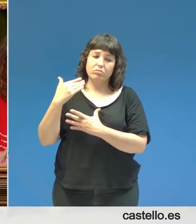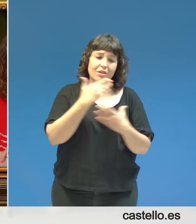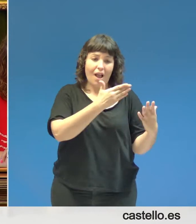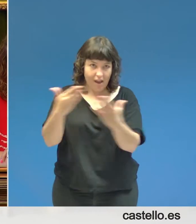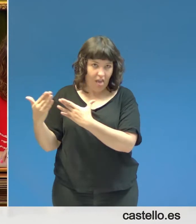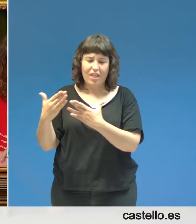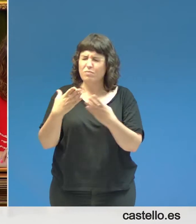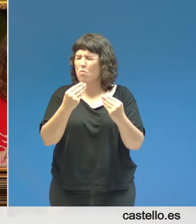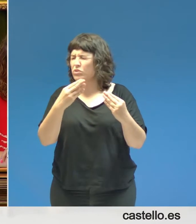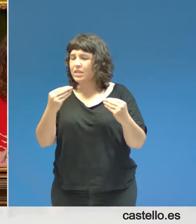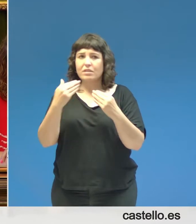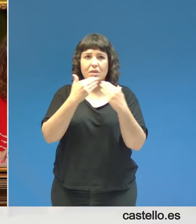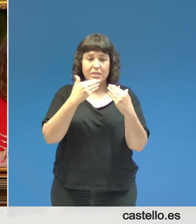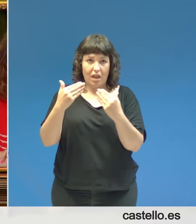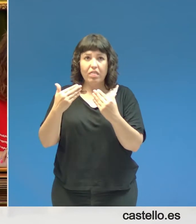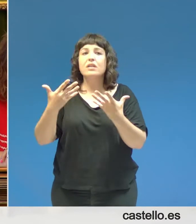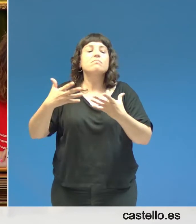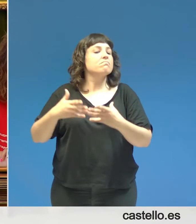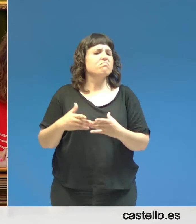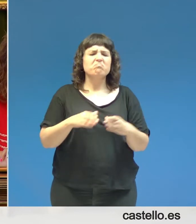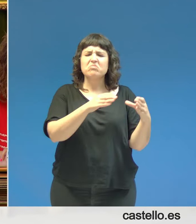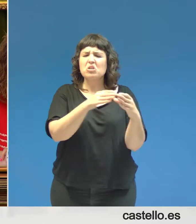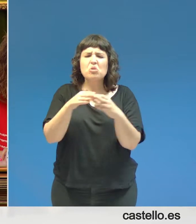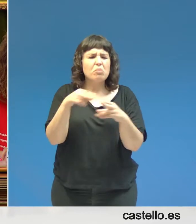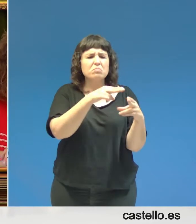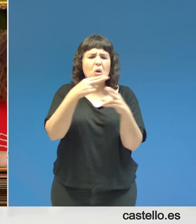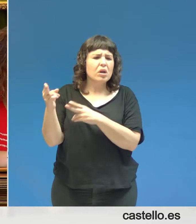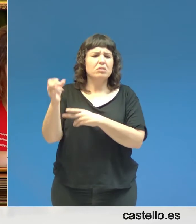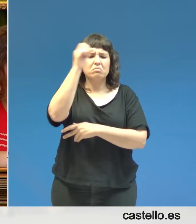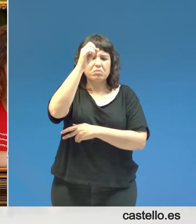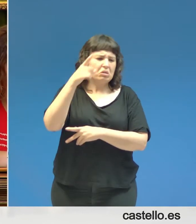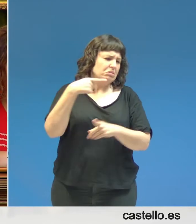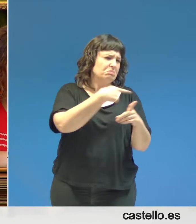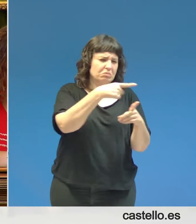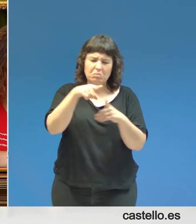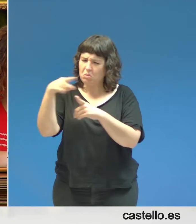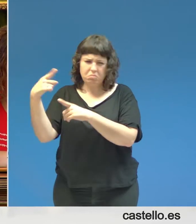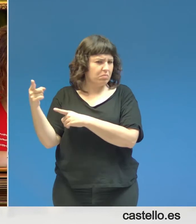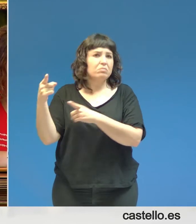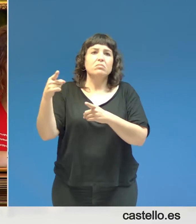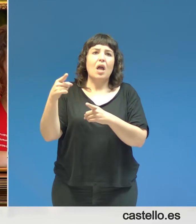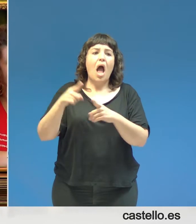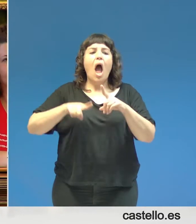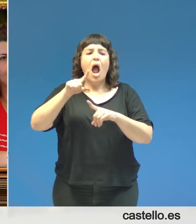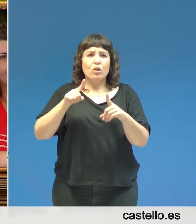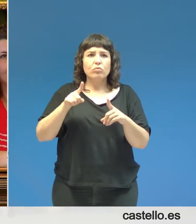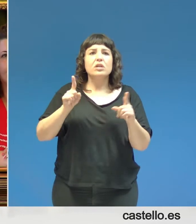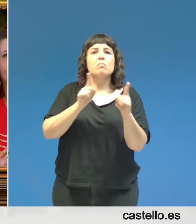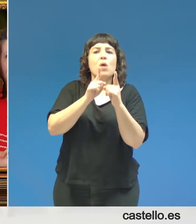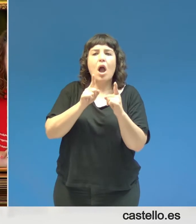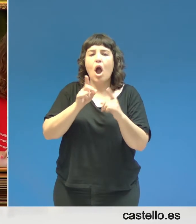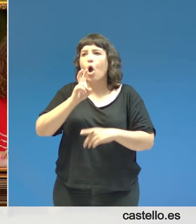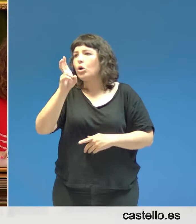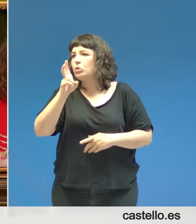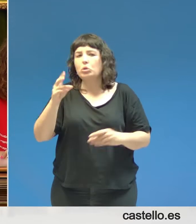gracias. Desde las distintas posiciones ideológicas y partidos, con más o menos acierto todos, yo la primera, ¿eh? Con más